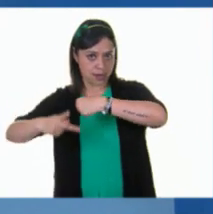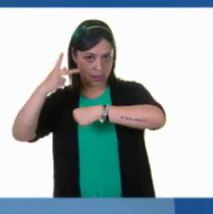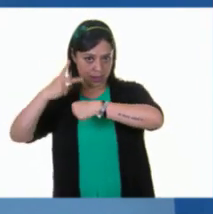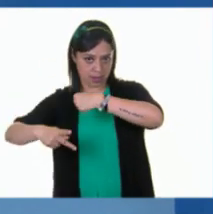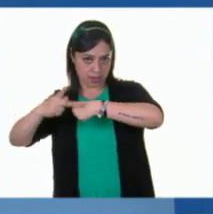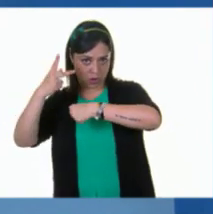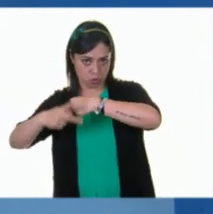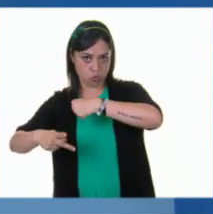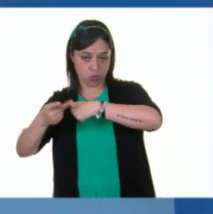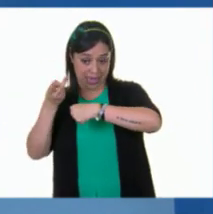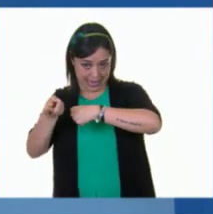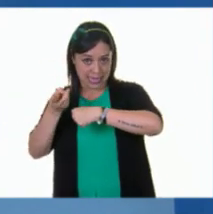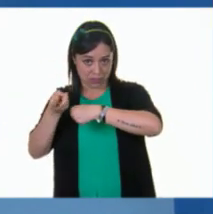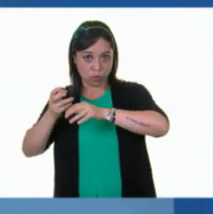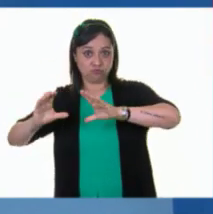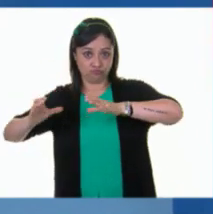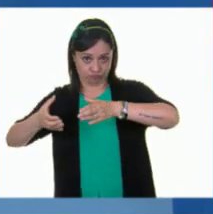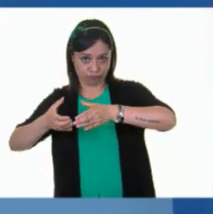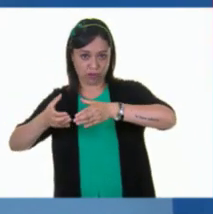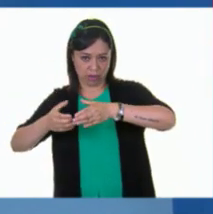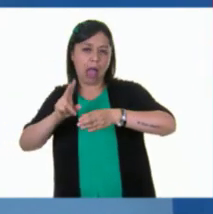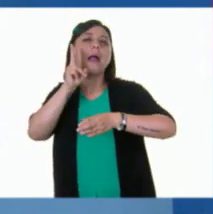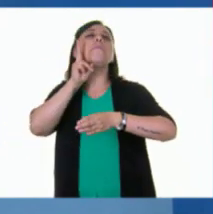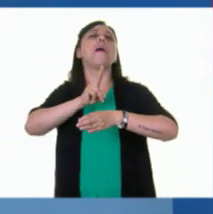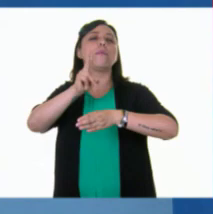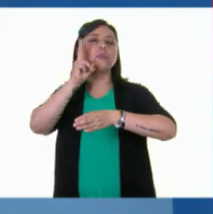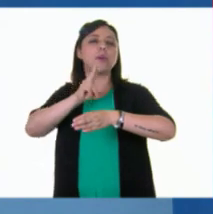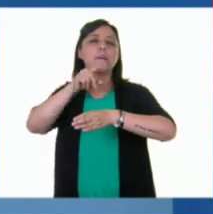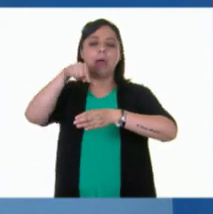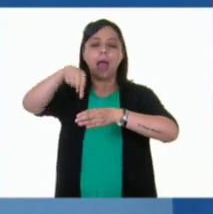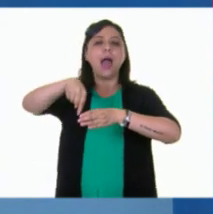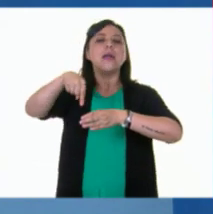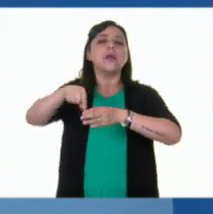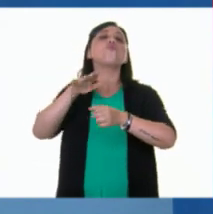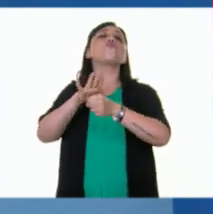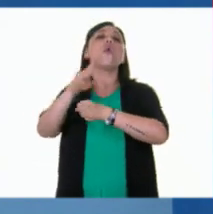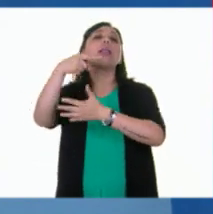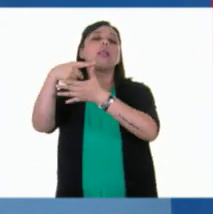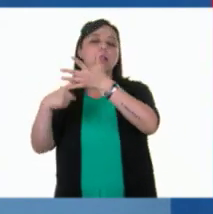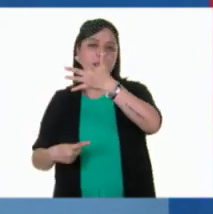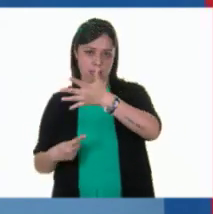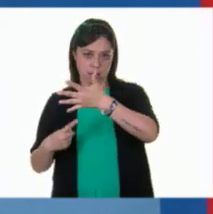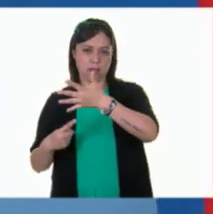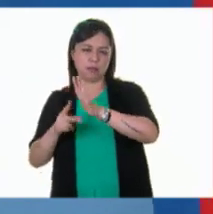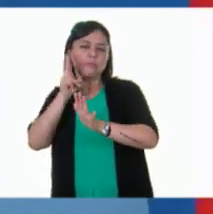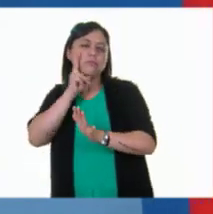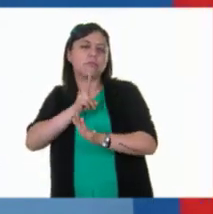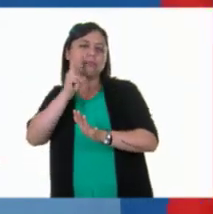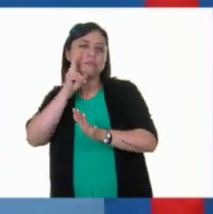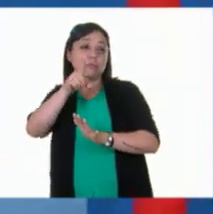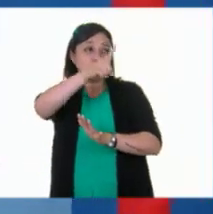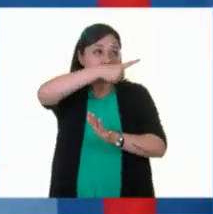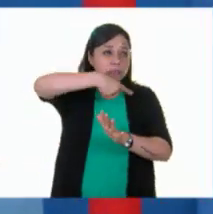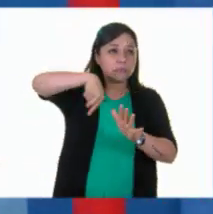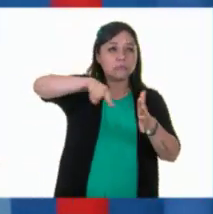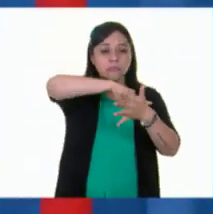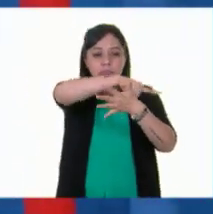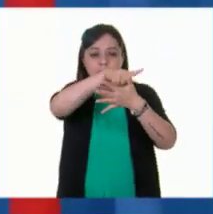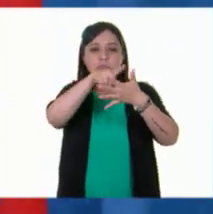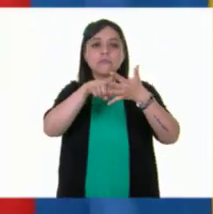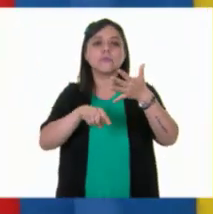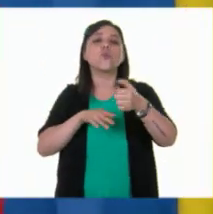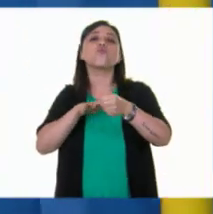o peligro? Y ahorita vamos a irlos clasificando. Vamos a ir ahorita viendo cuáles de estos pueden ser amenaza o